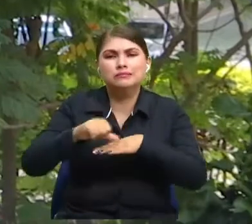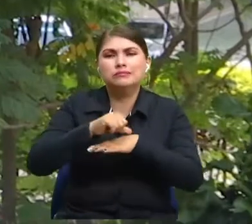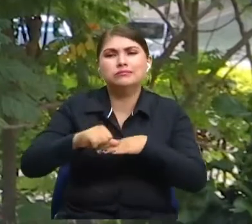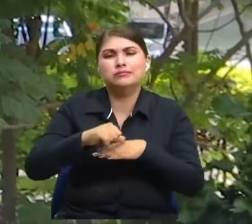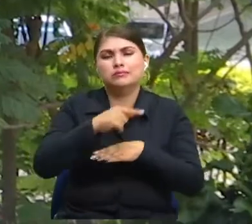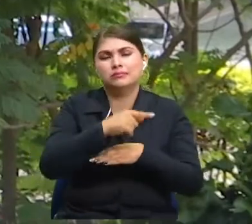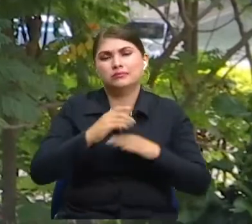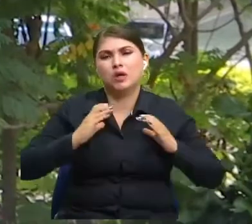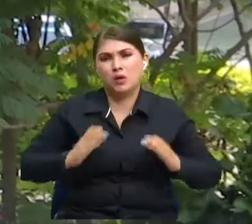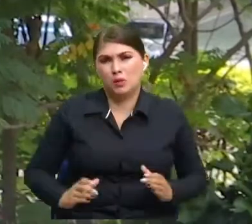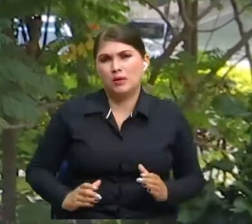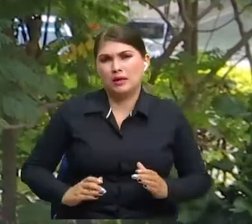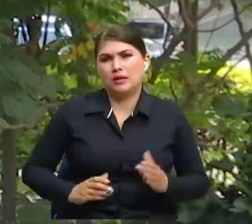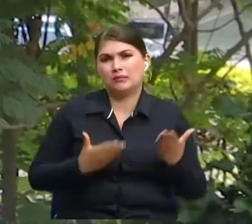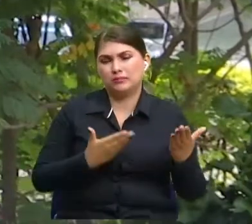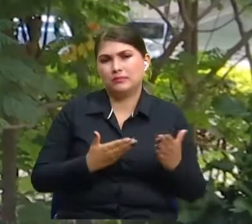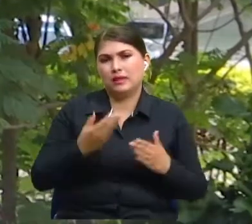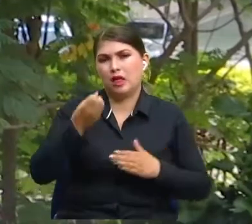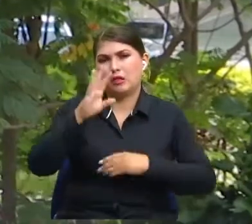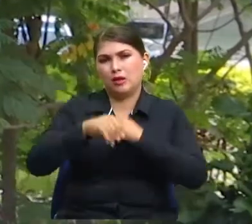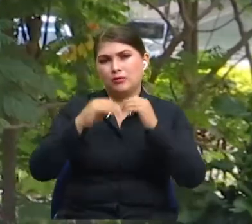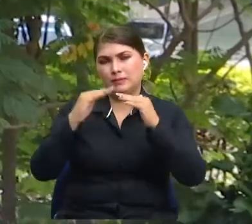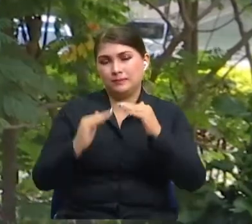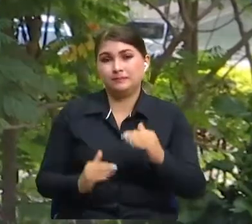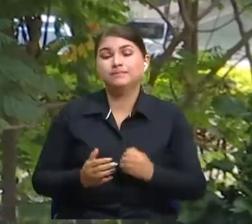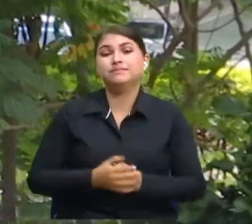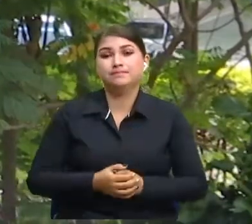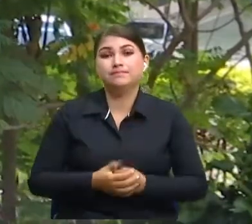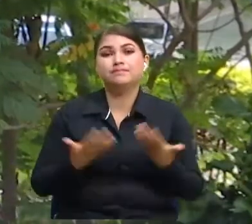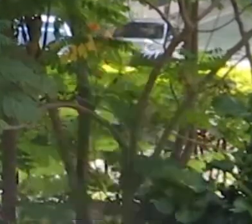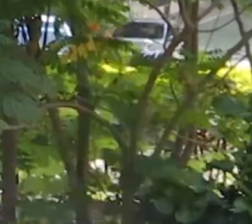que se le han practicado a esta menor de 14 años.